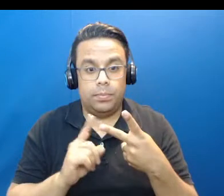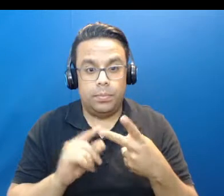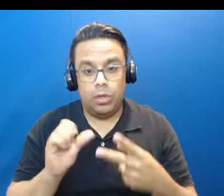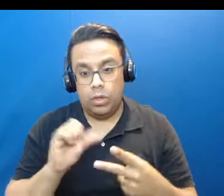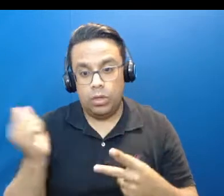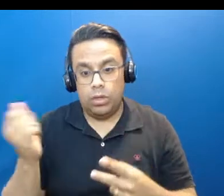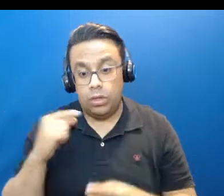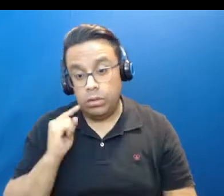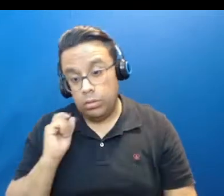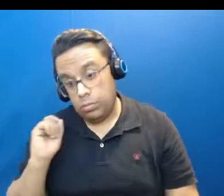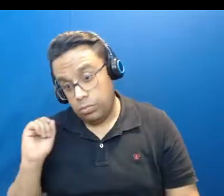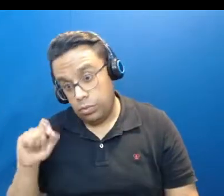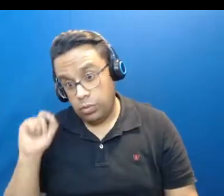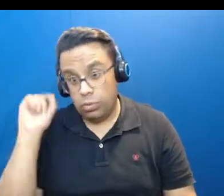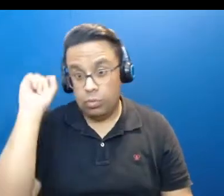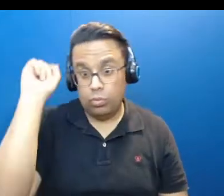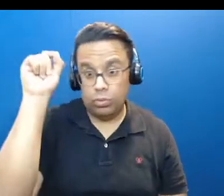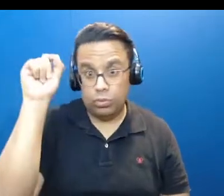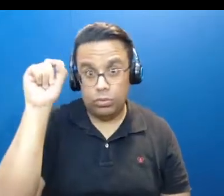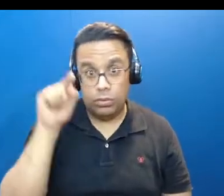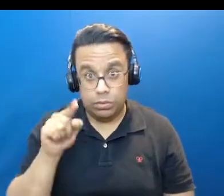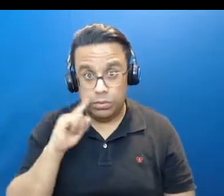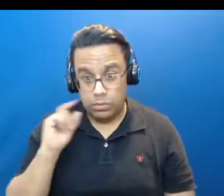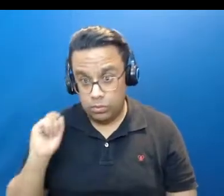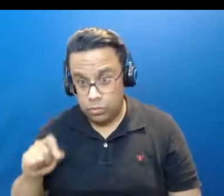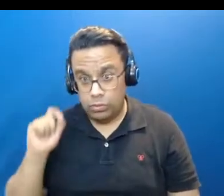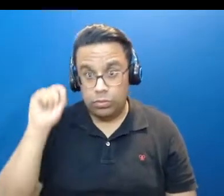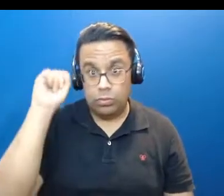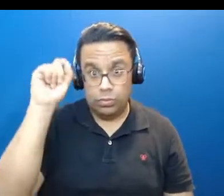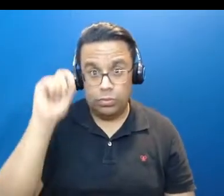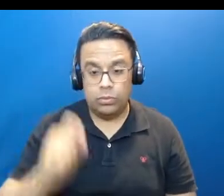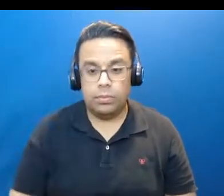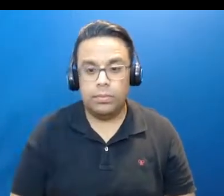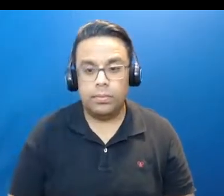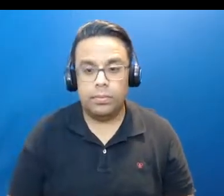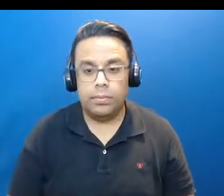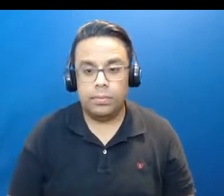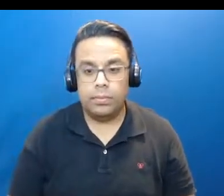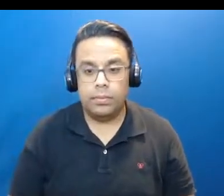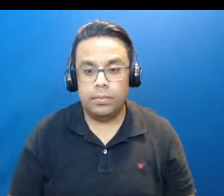de la línea de este punto a este punto